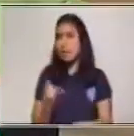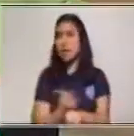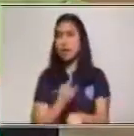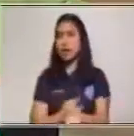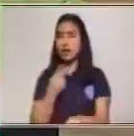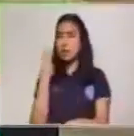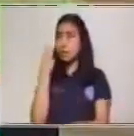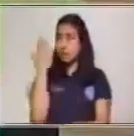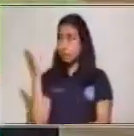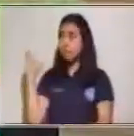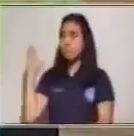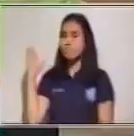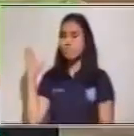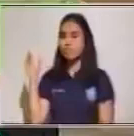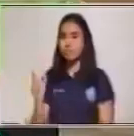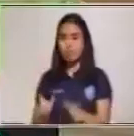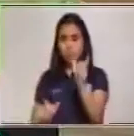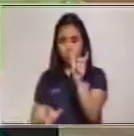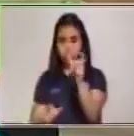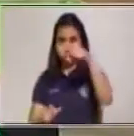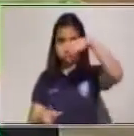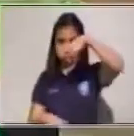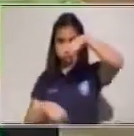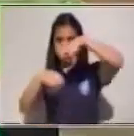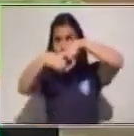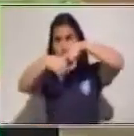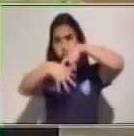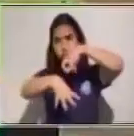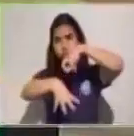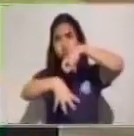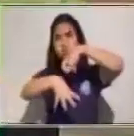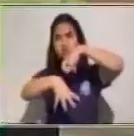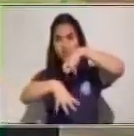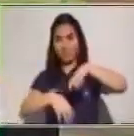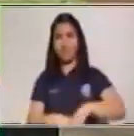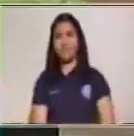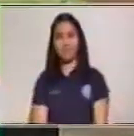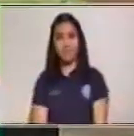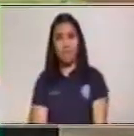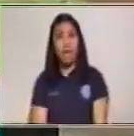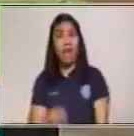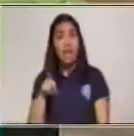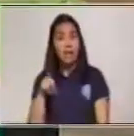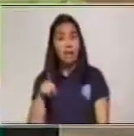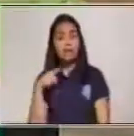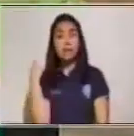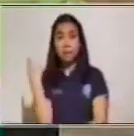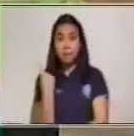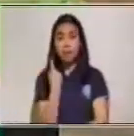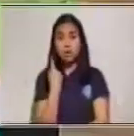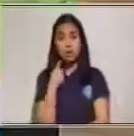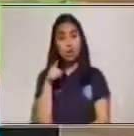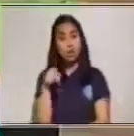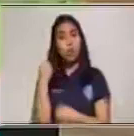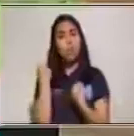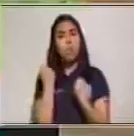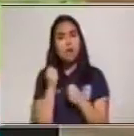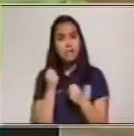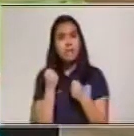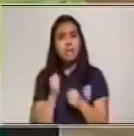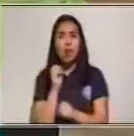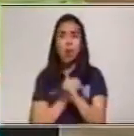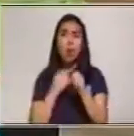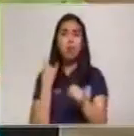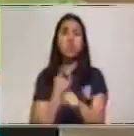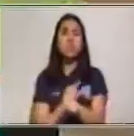Algo importante es que dentro del mapa conceptual tú vas a tener palabras de enlace que te van a ayudar a poder